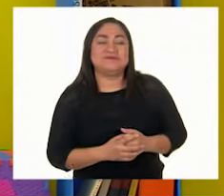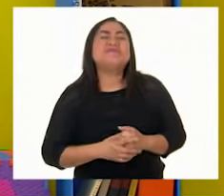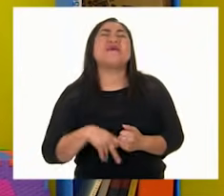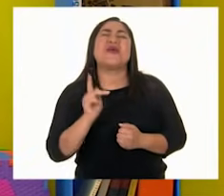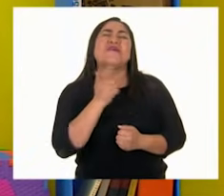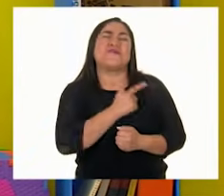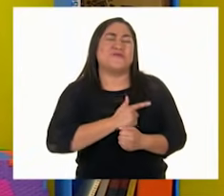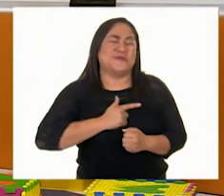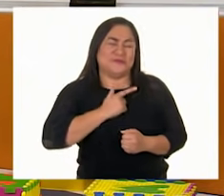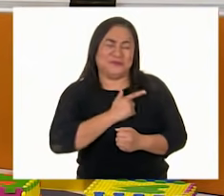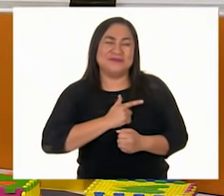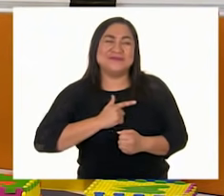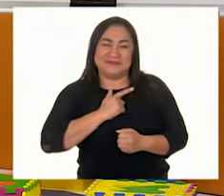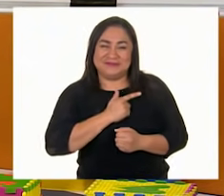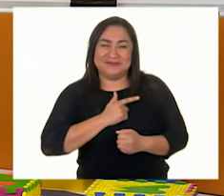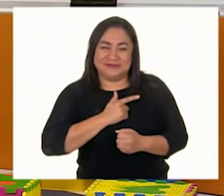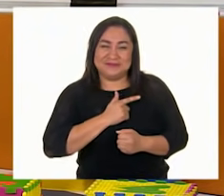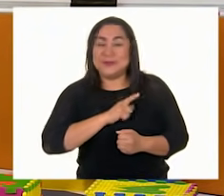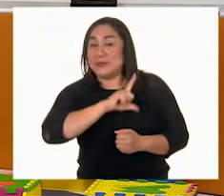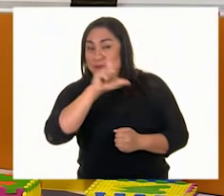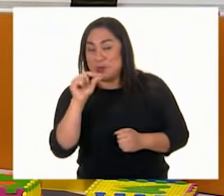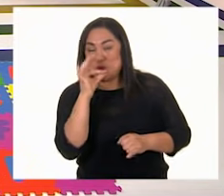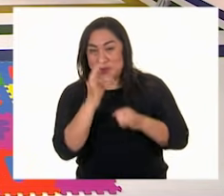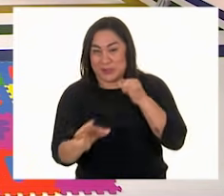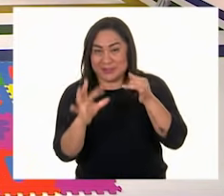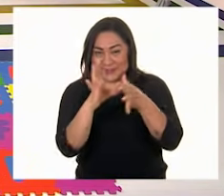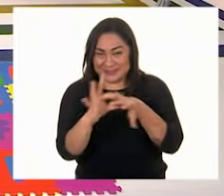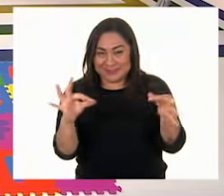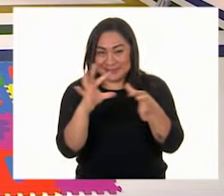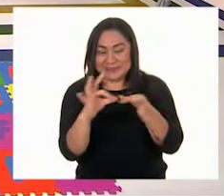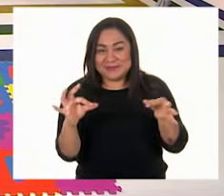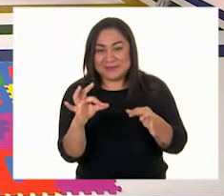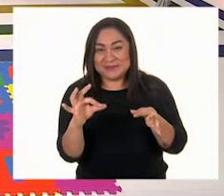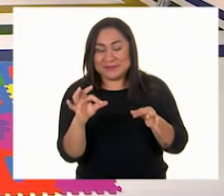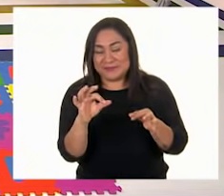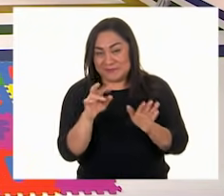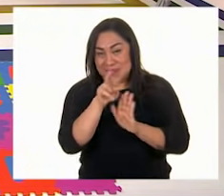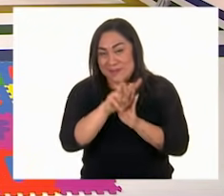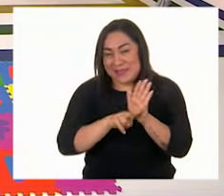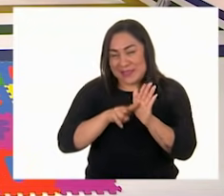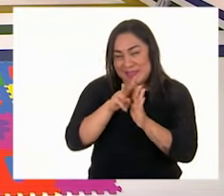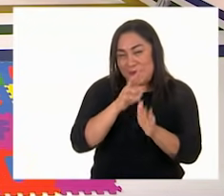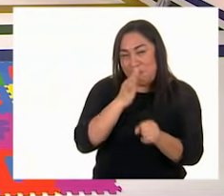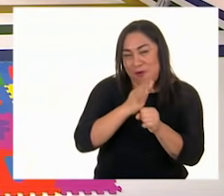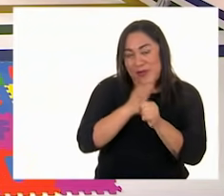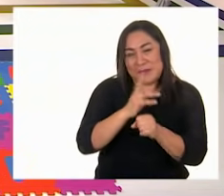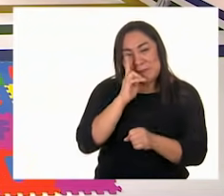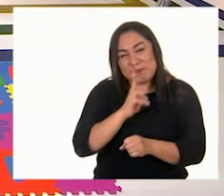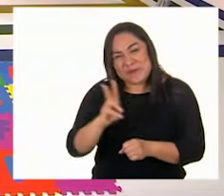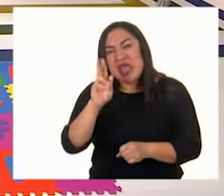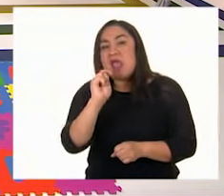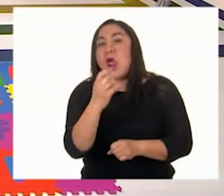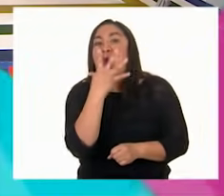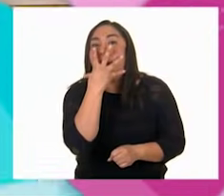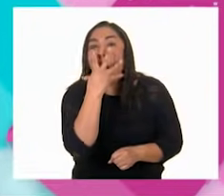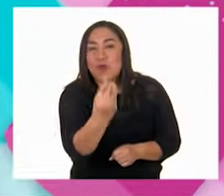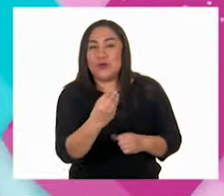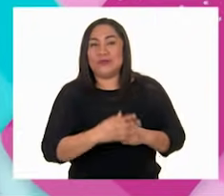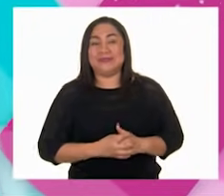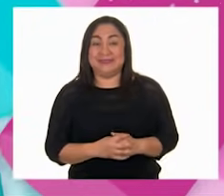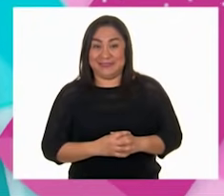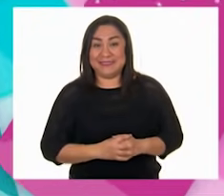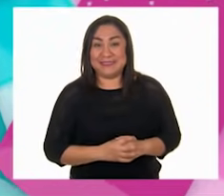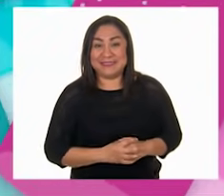gustar. Ah, bueno. Al final lo comentamos. Perfecto. Vamos a ver este video. Vamos. De otro lobo. A ver, vamos a